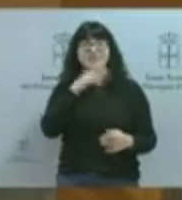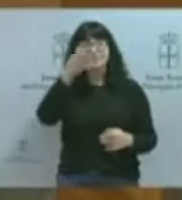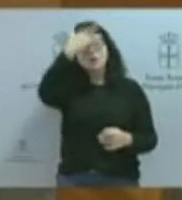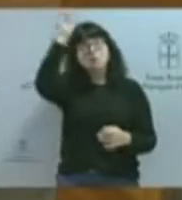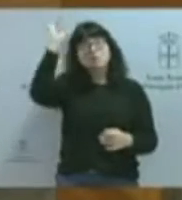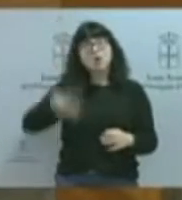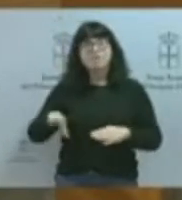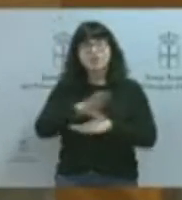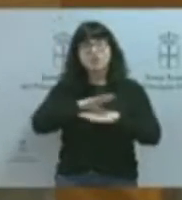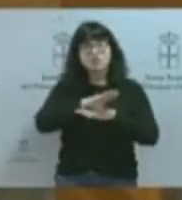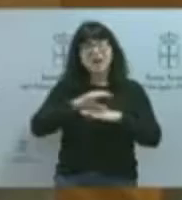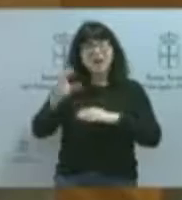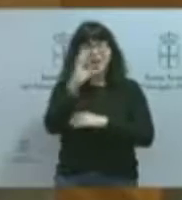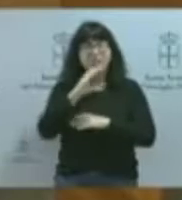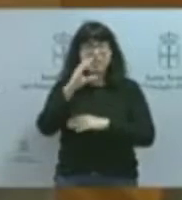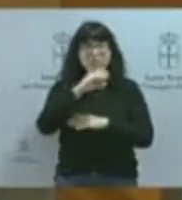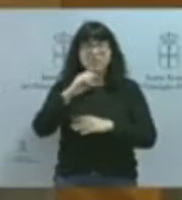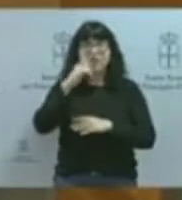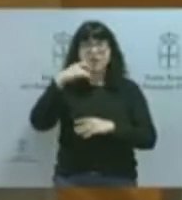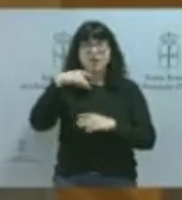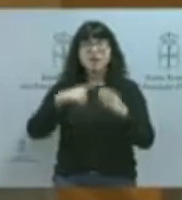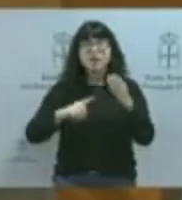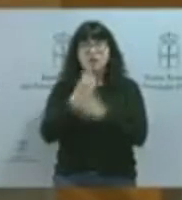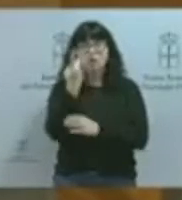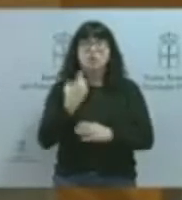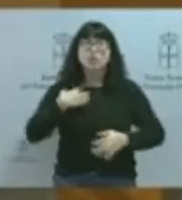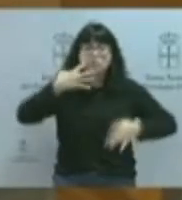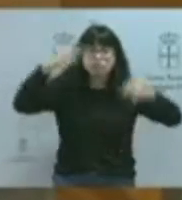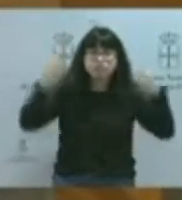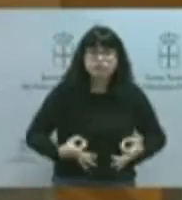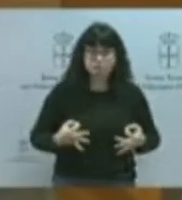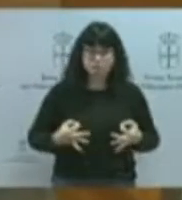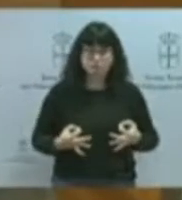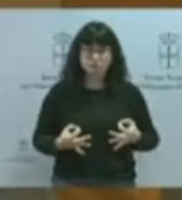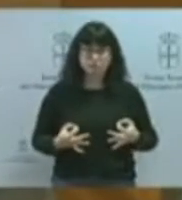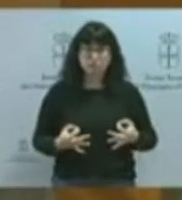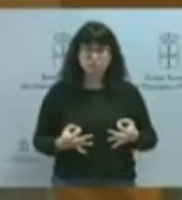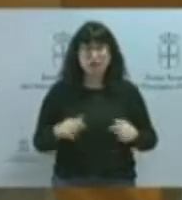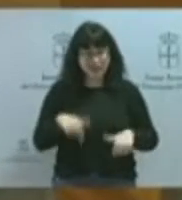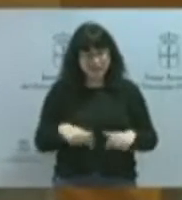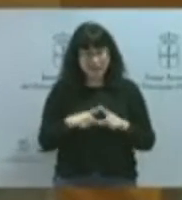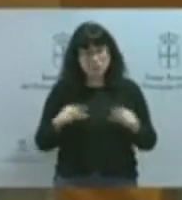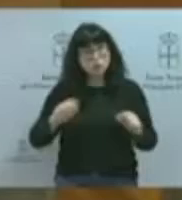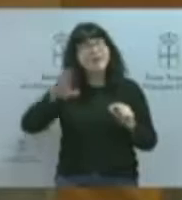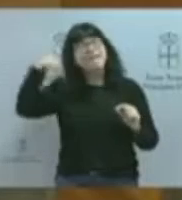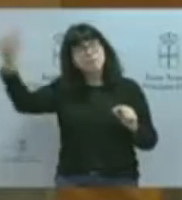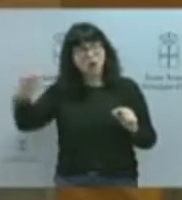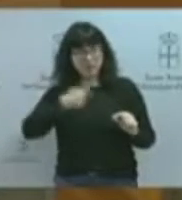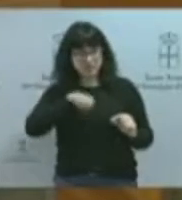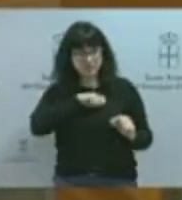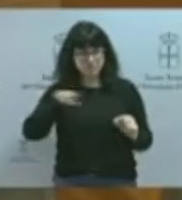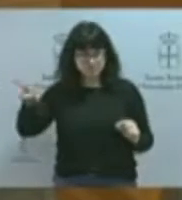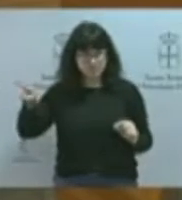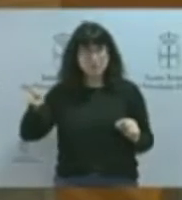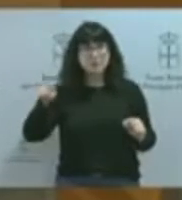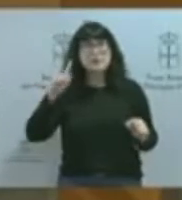Perdone, eso se lo puedo garantizar, pero no solo dentro, también fuera, en otras partes de España. Y con propuestas concretas que les ha hecho el consejero. Y en